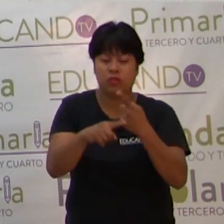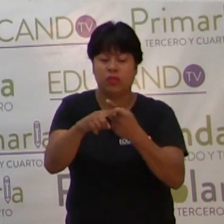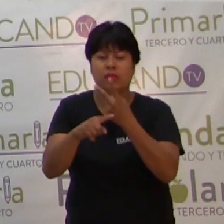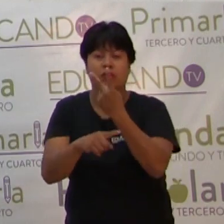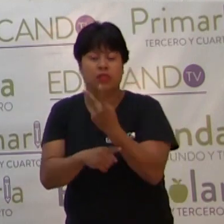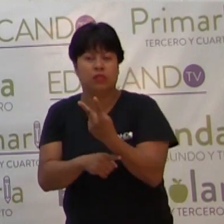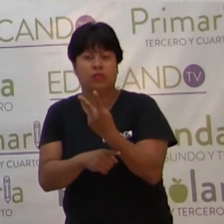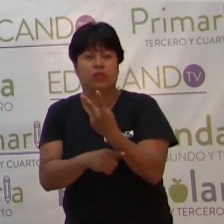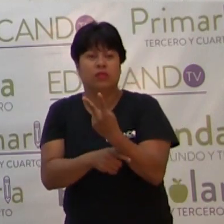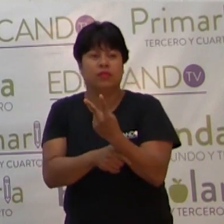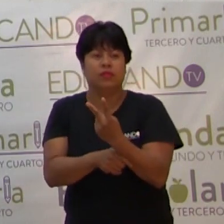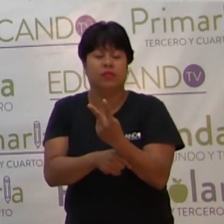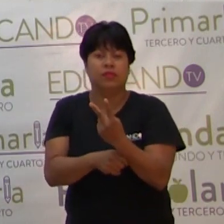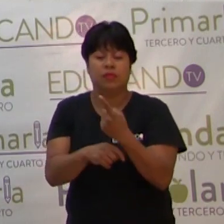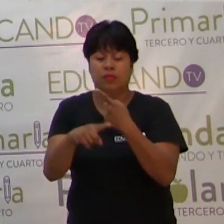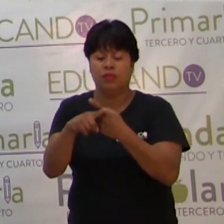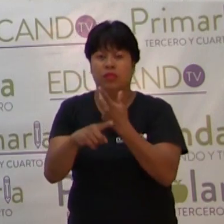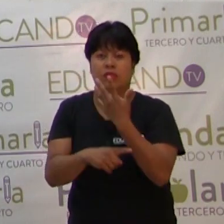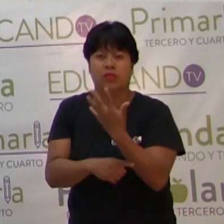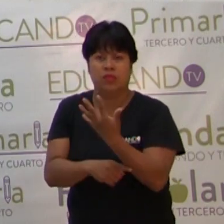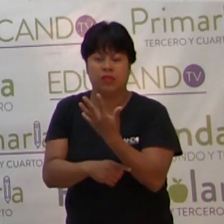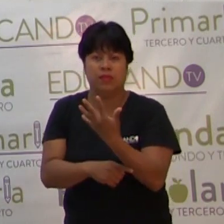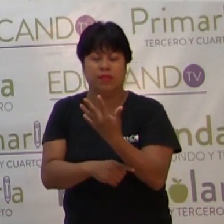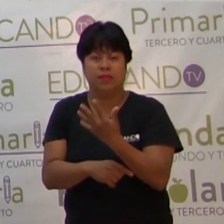2 por 5.